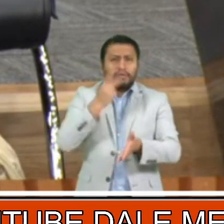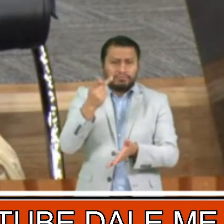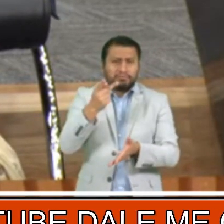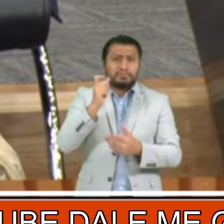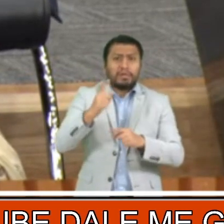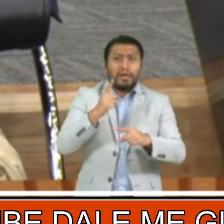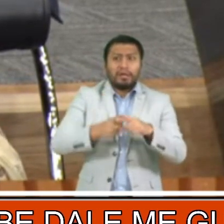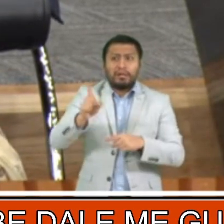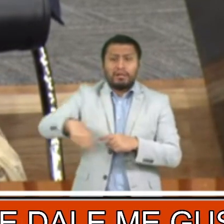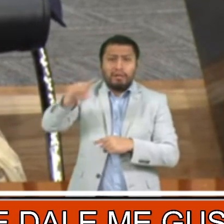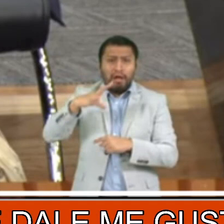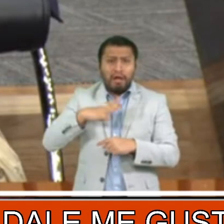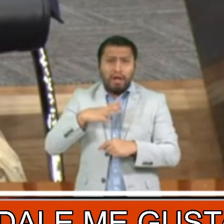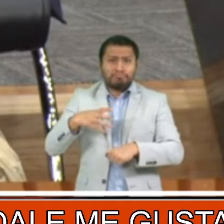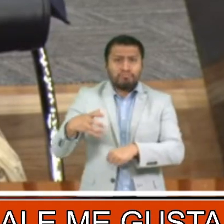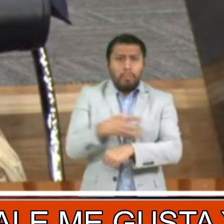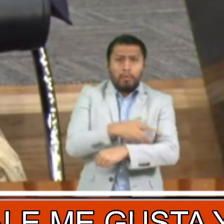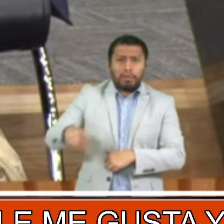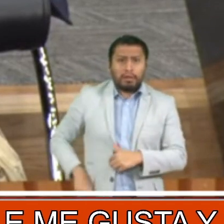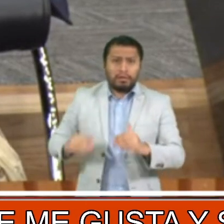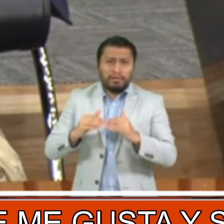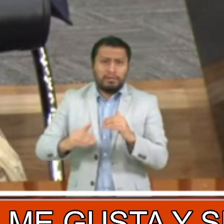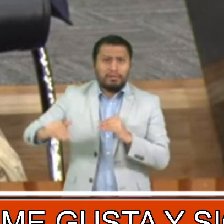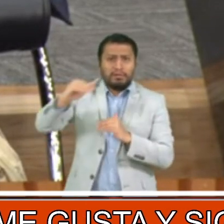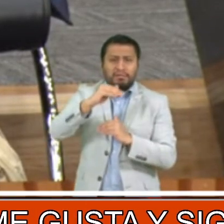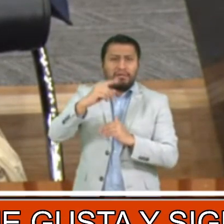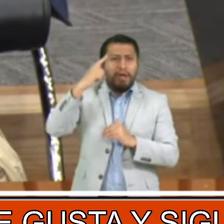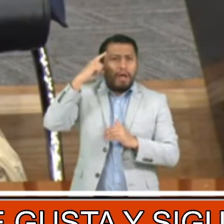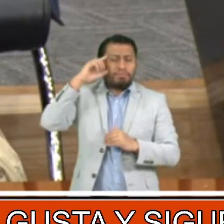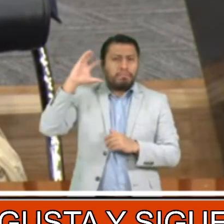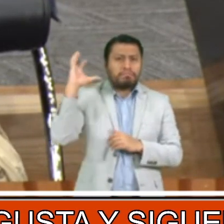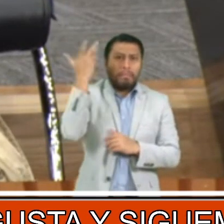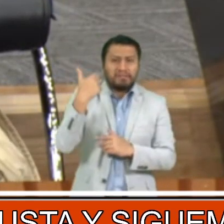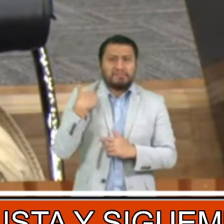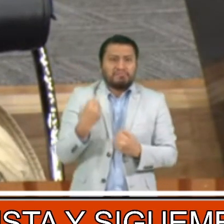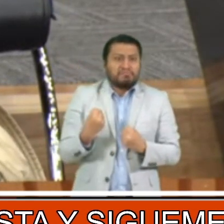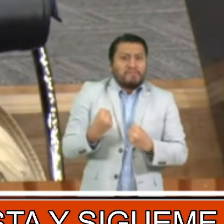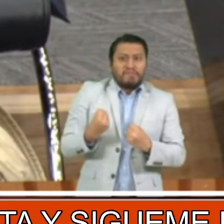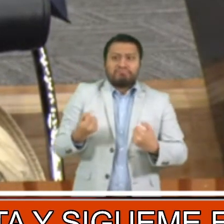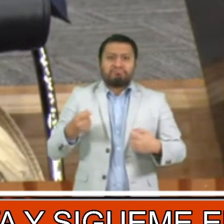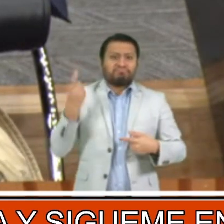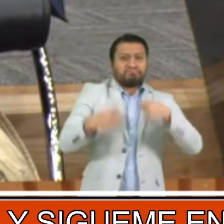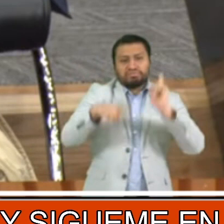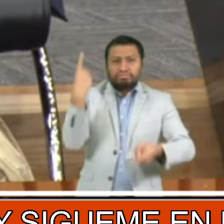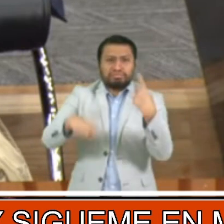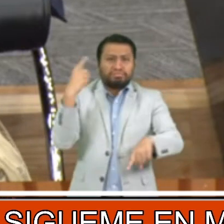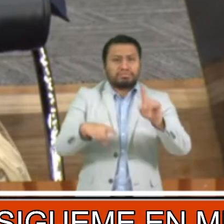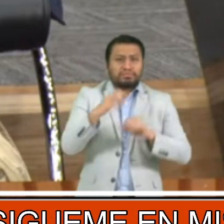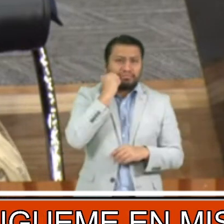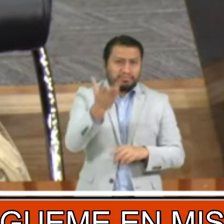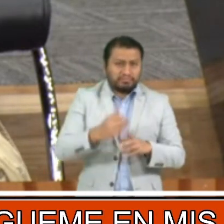una embriaguez de soberbia y autoritarismo. Desde el poder público